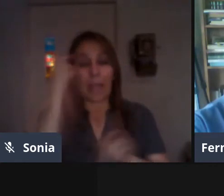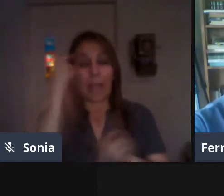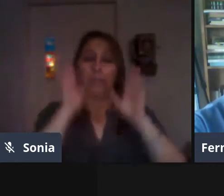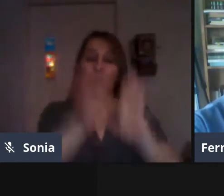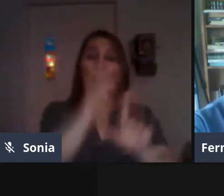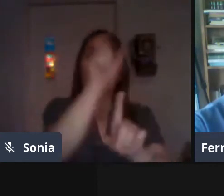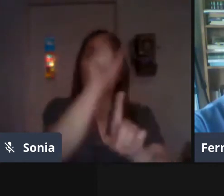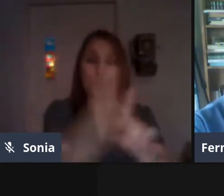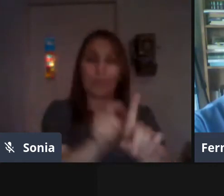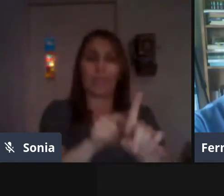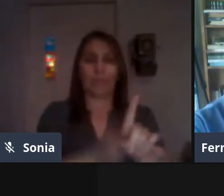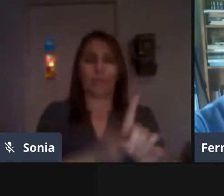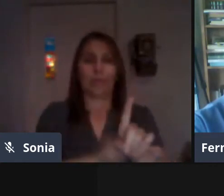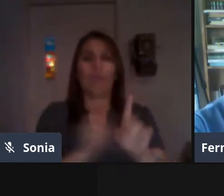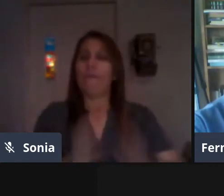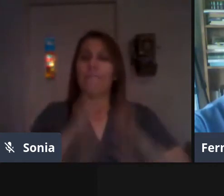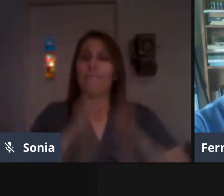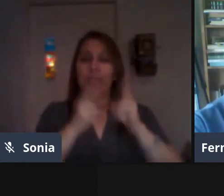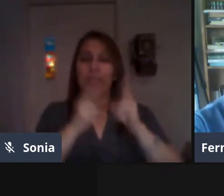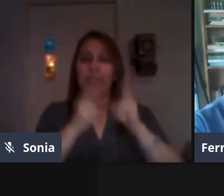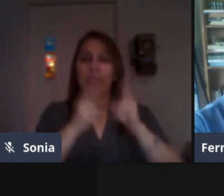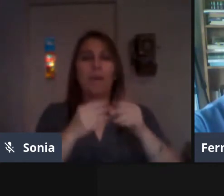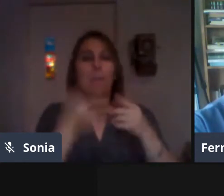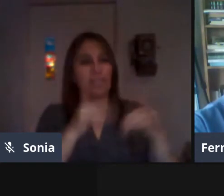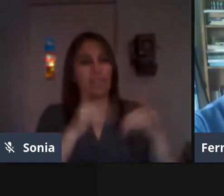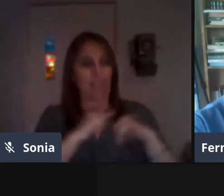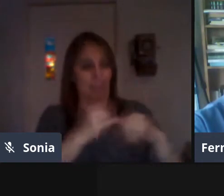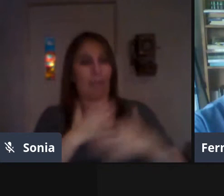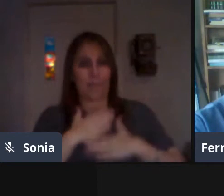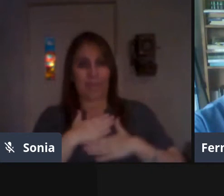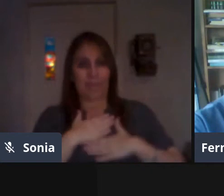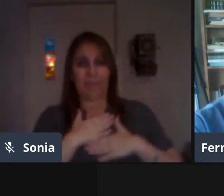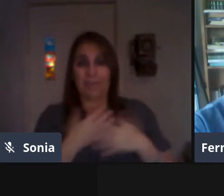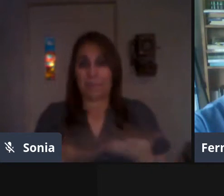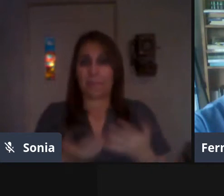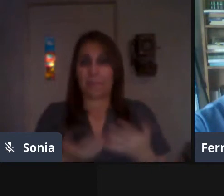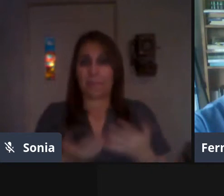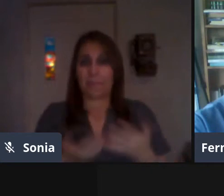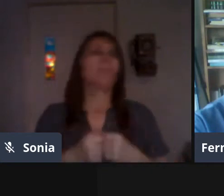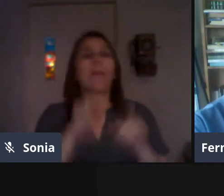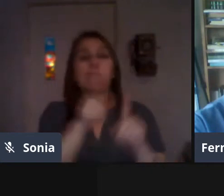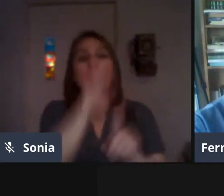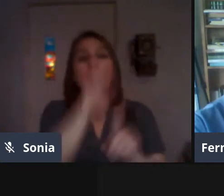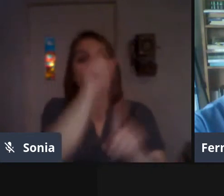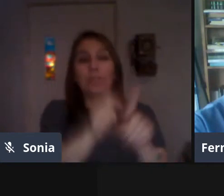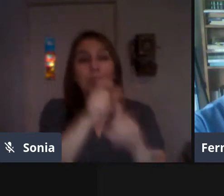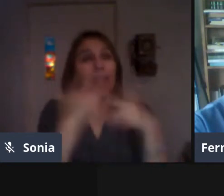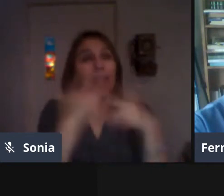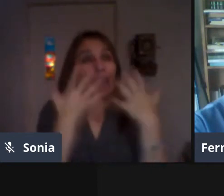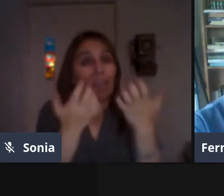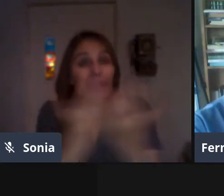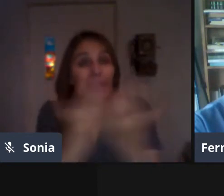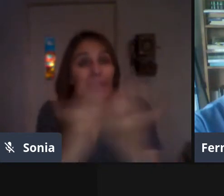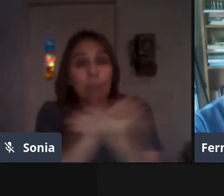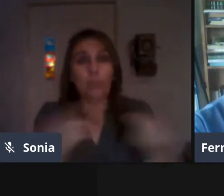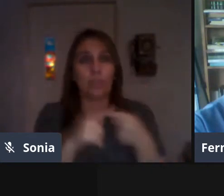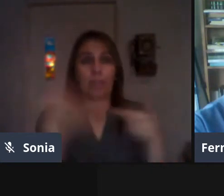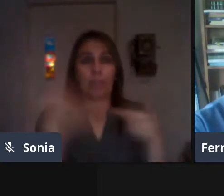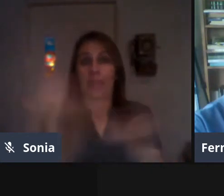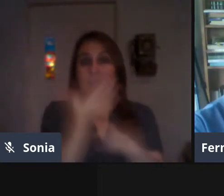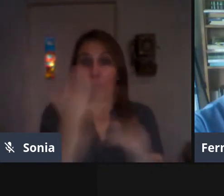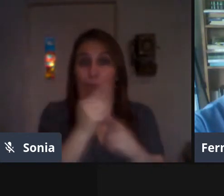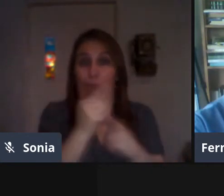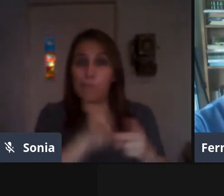sentido de que son personas con aspiraciones con problemas con preguntas con